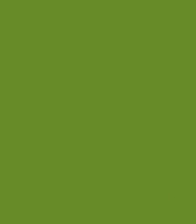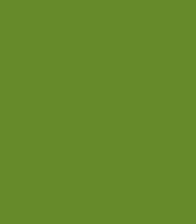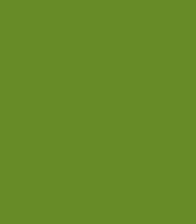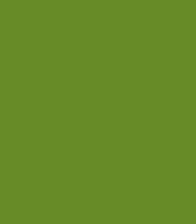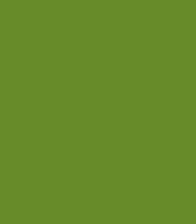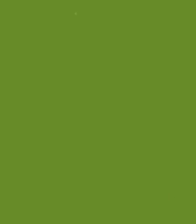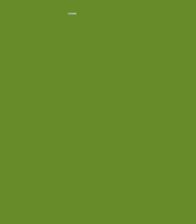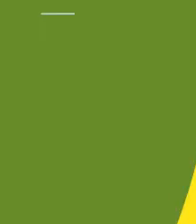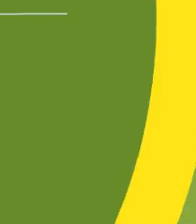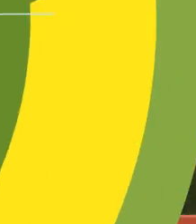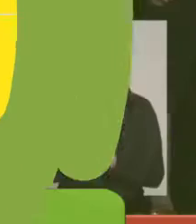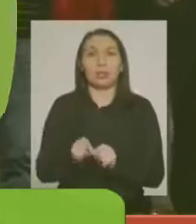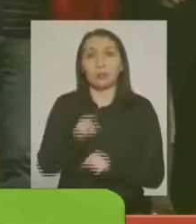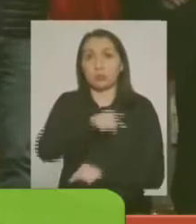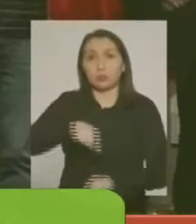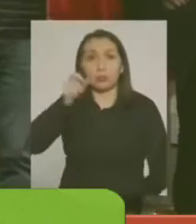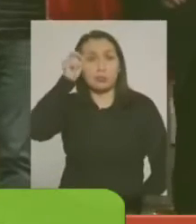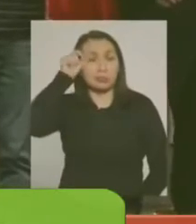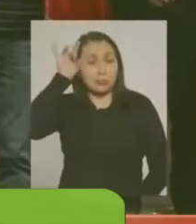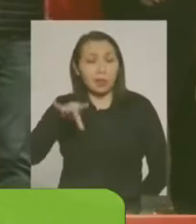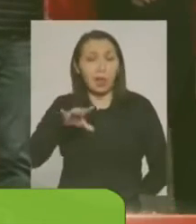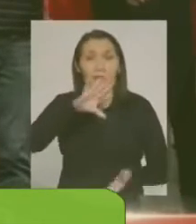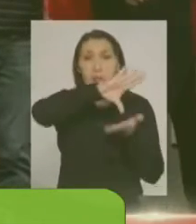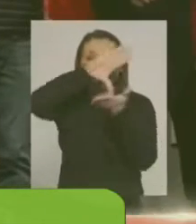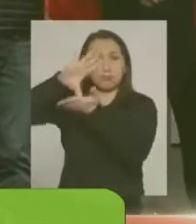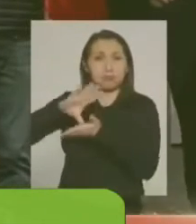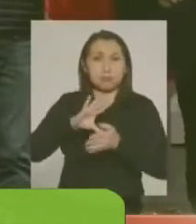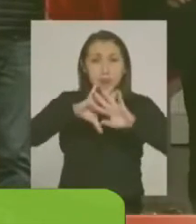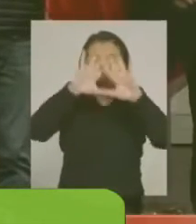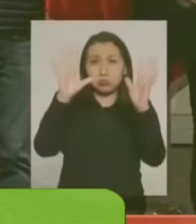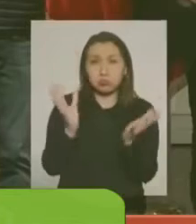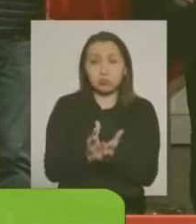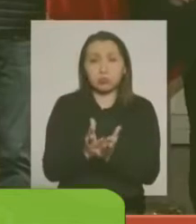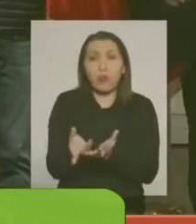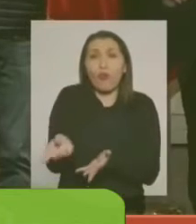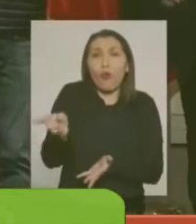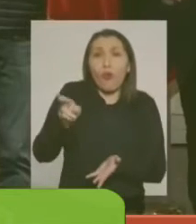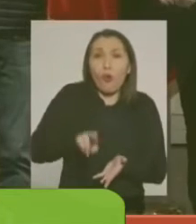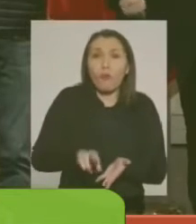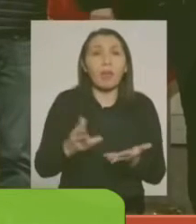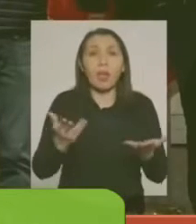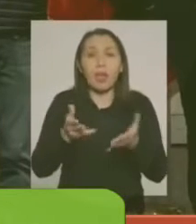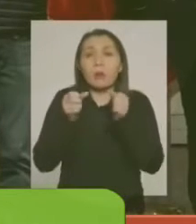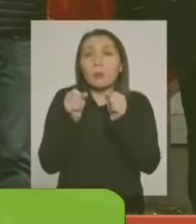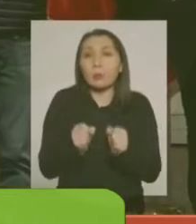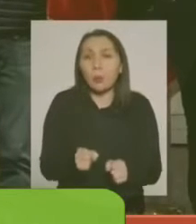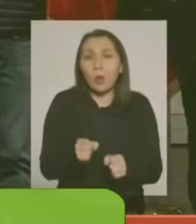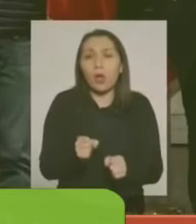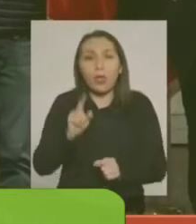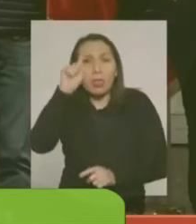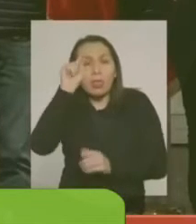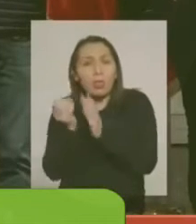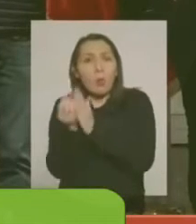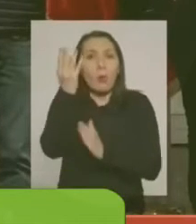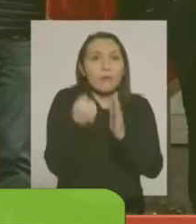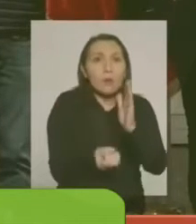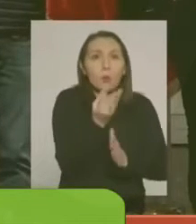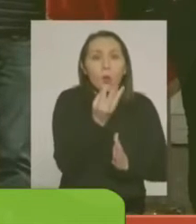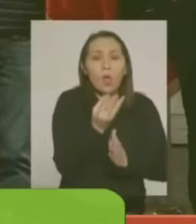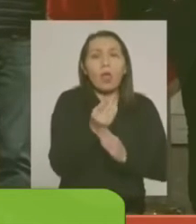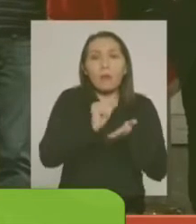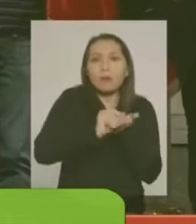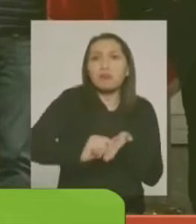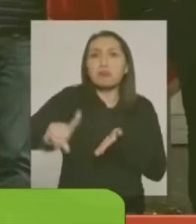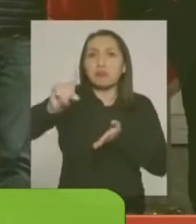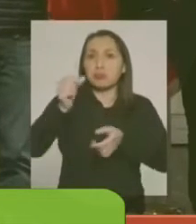recursos sin intereses, devolverlo en la medida de lo posible, lo van a poder hacer, y por tanto vamos a poder seguir atendiendo necesidades que son tan